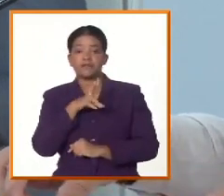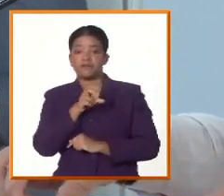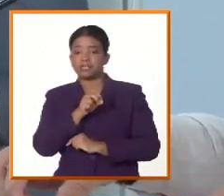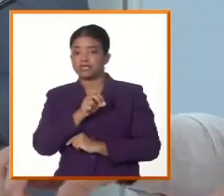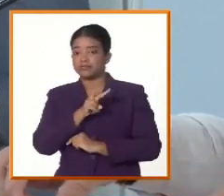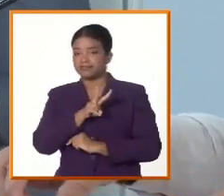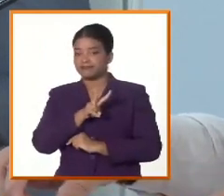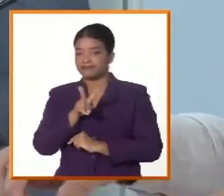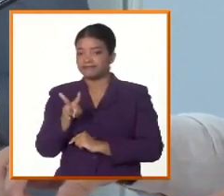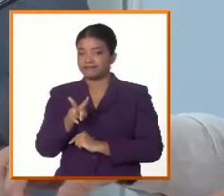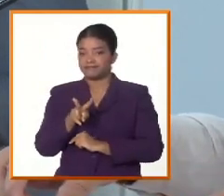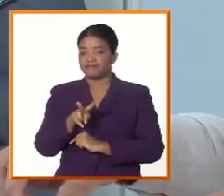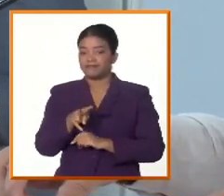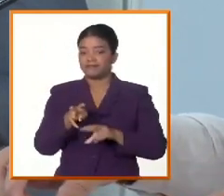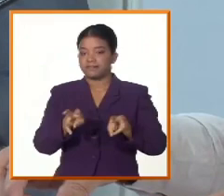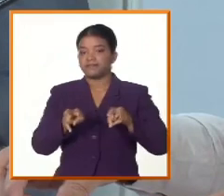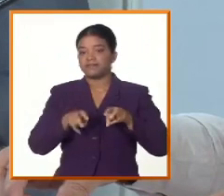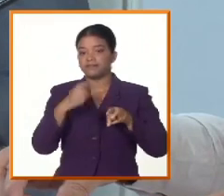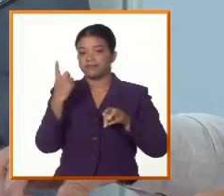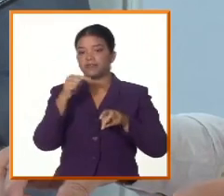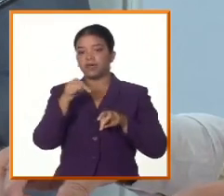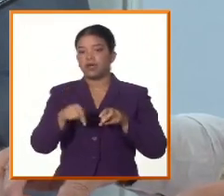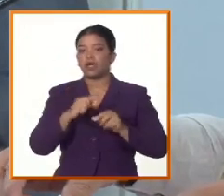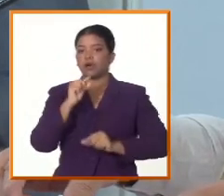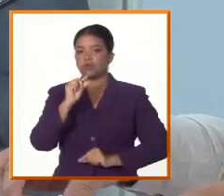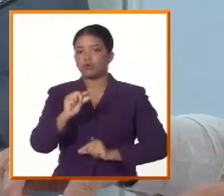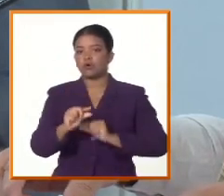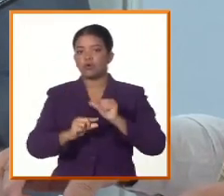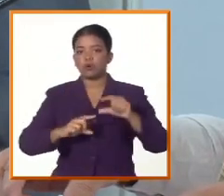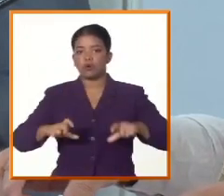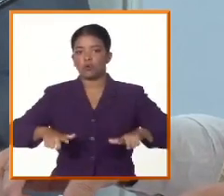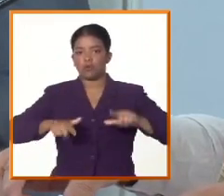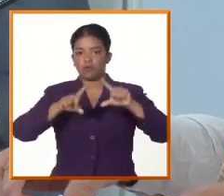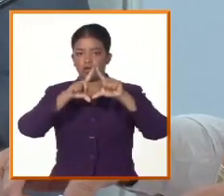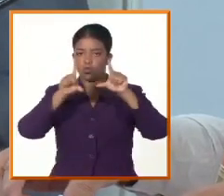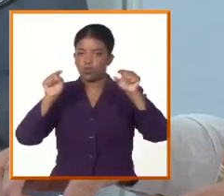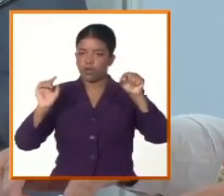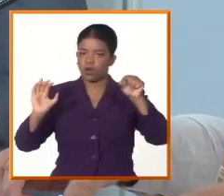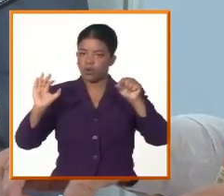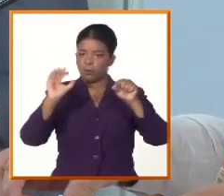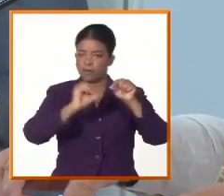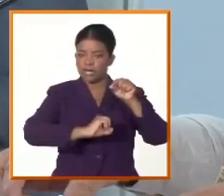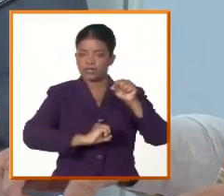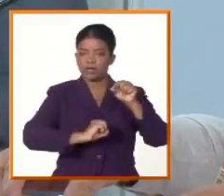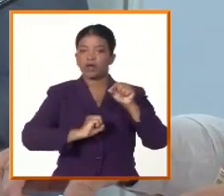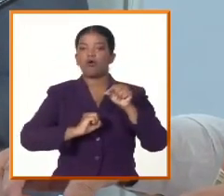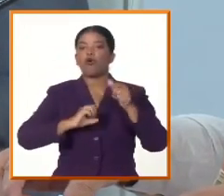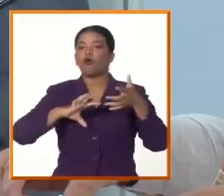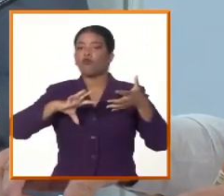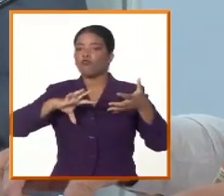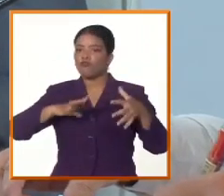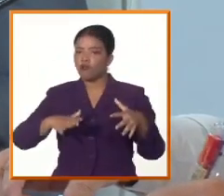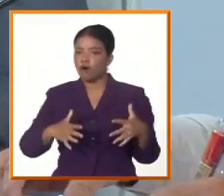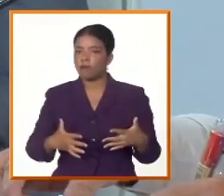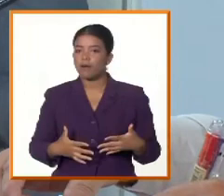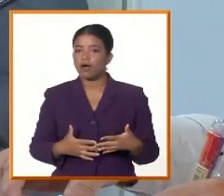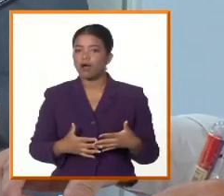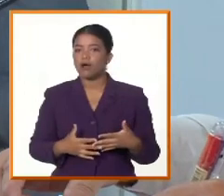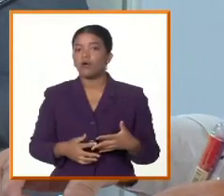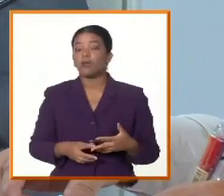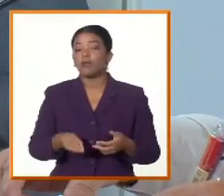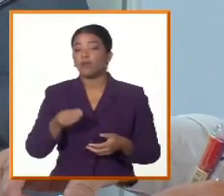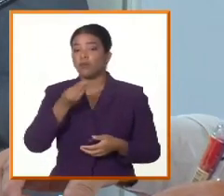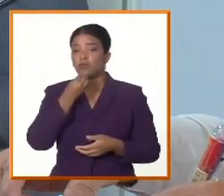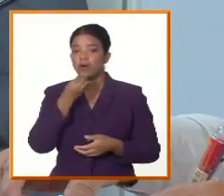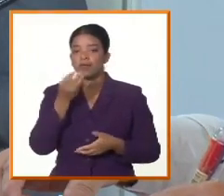asamblea nacional que está en un proceso de implementación a lo largo y están las herramientas que le sirven al minar y